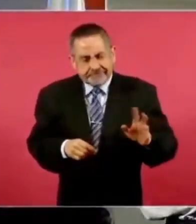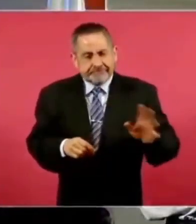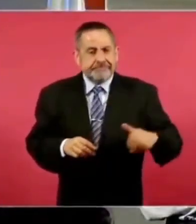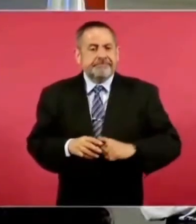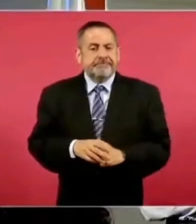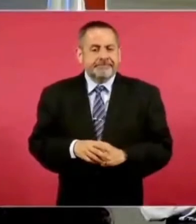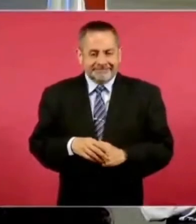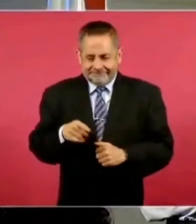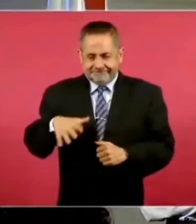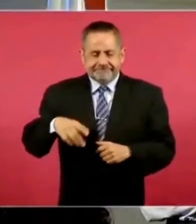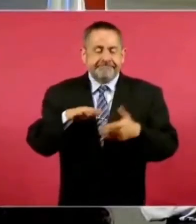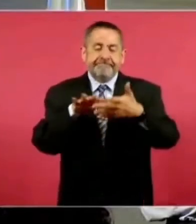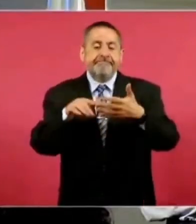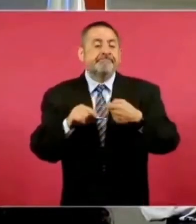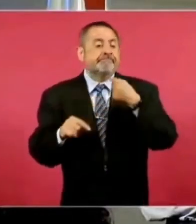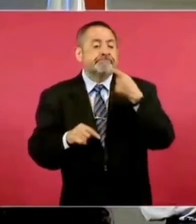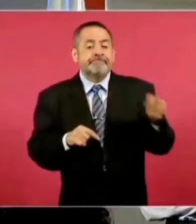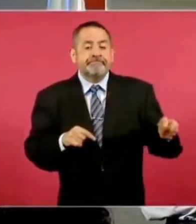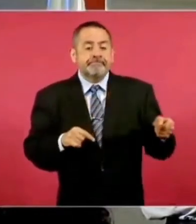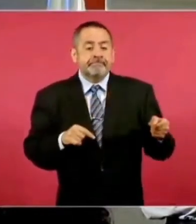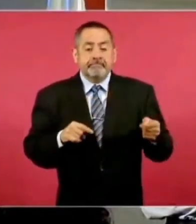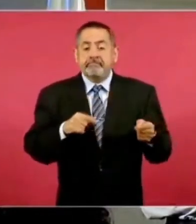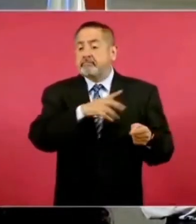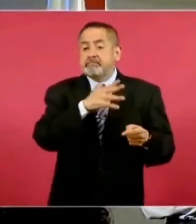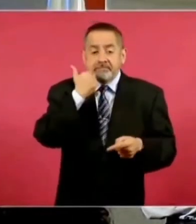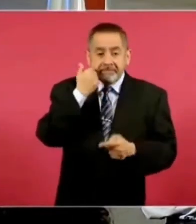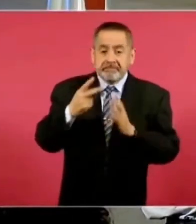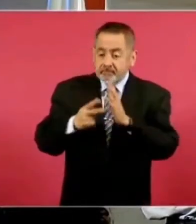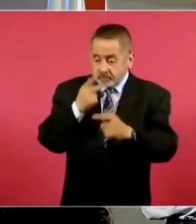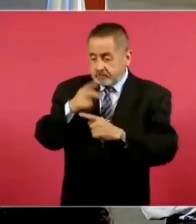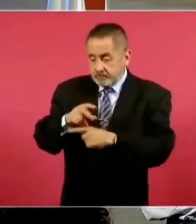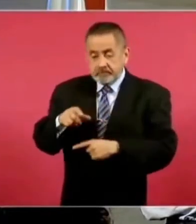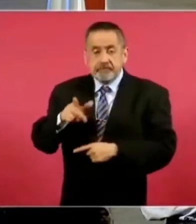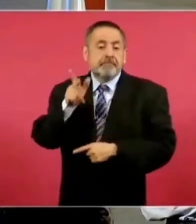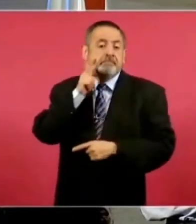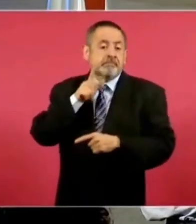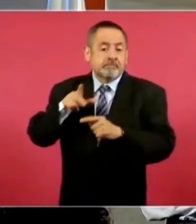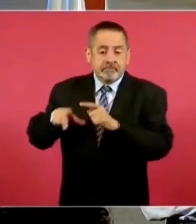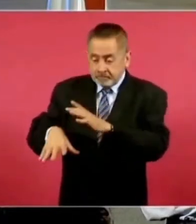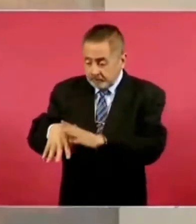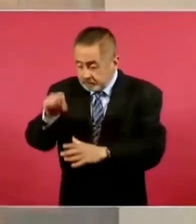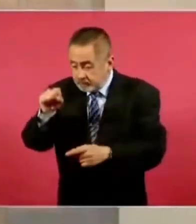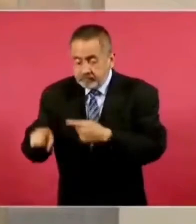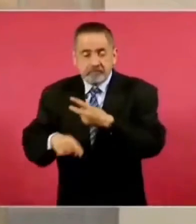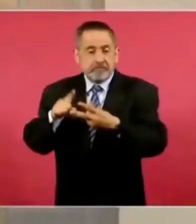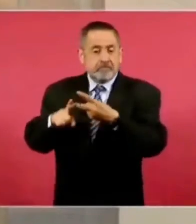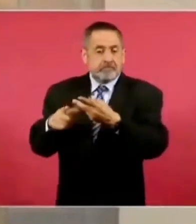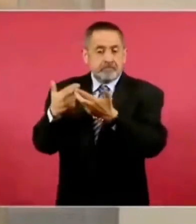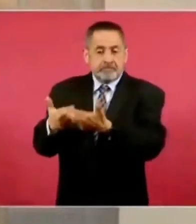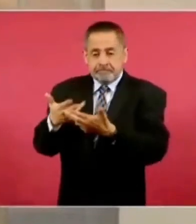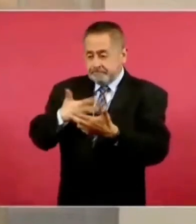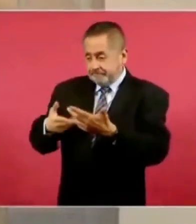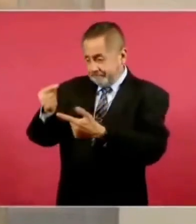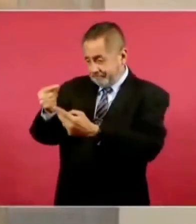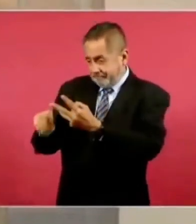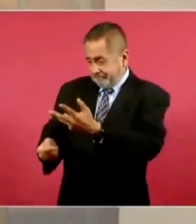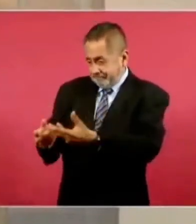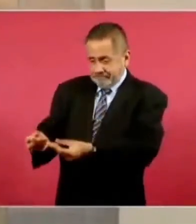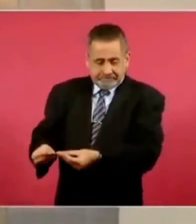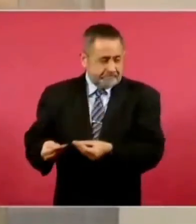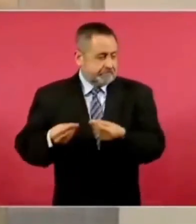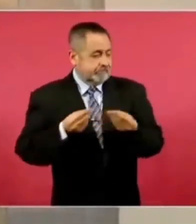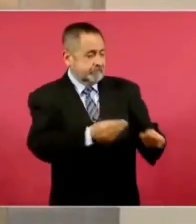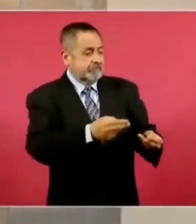por medios sutiles entregar de nuevo el petróleo y nuestros recursos a